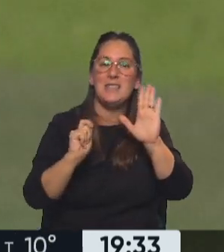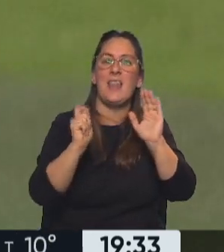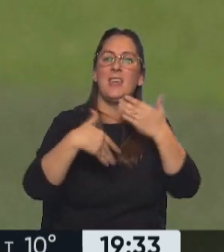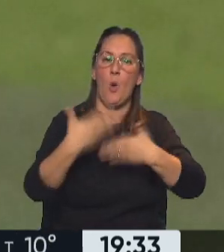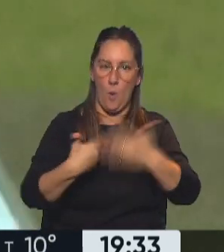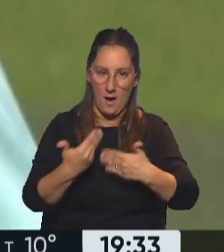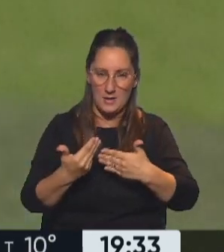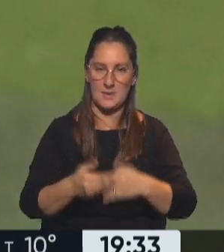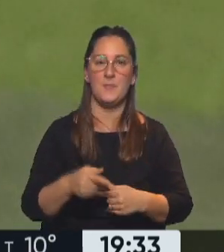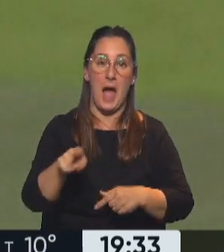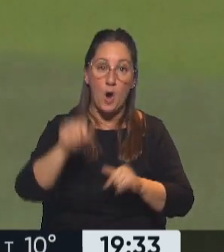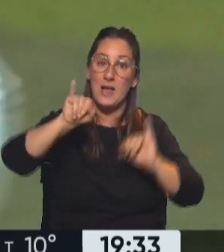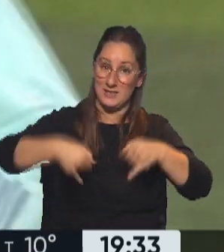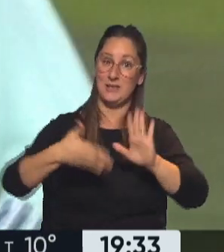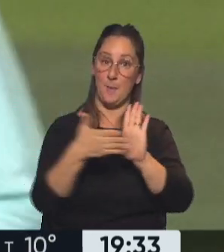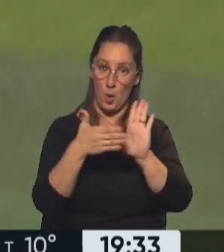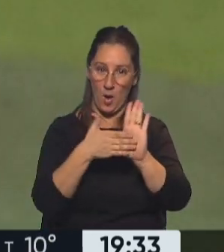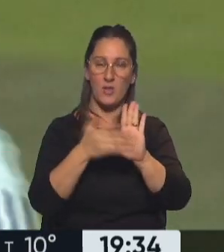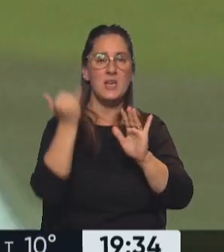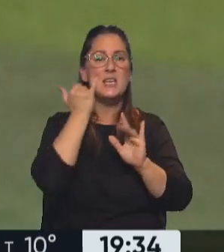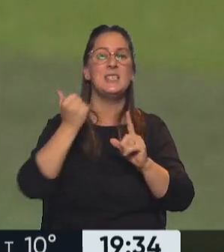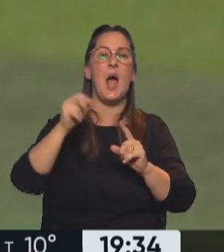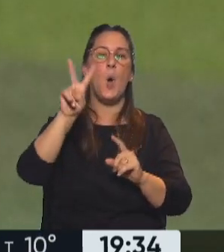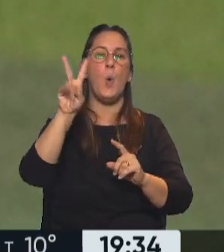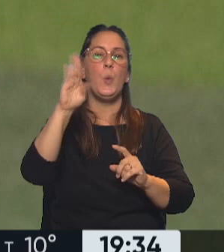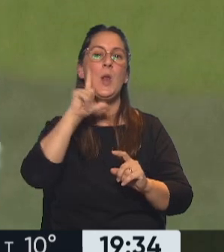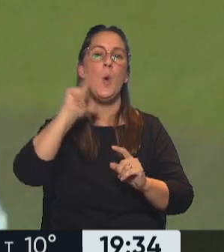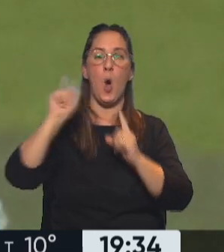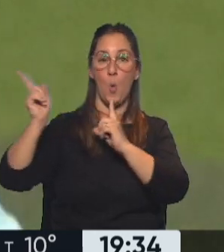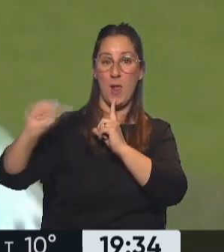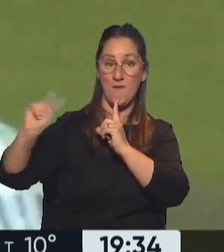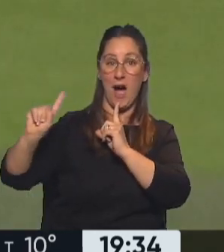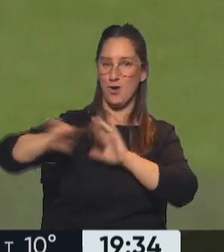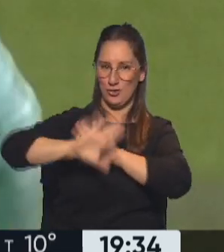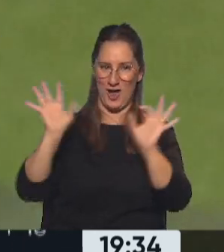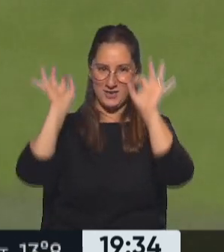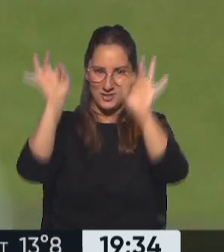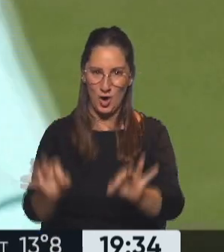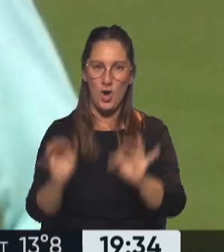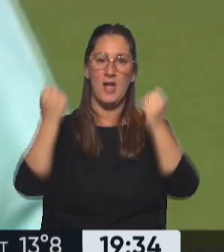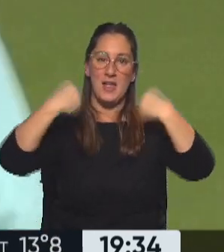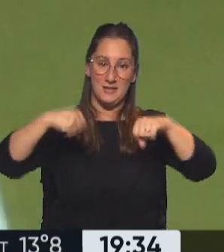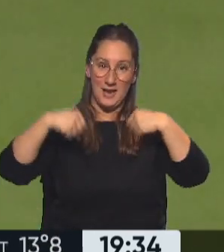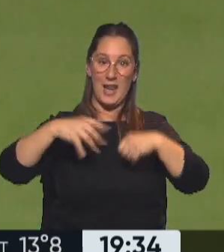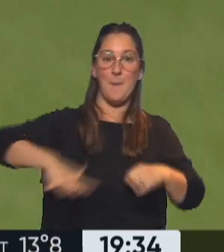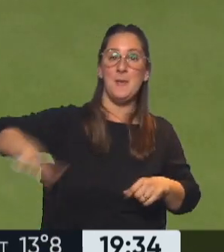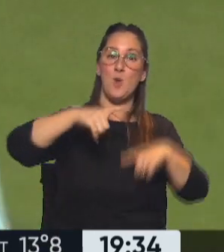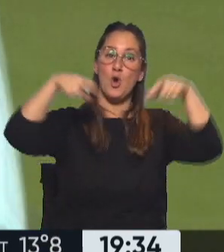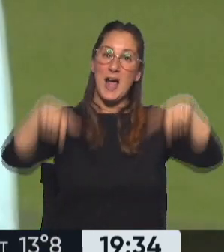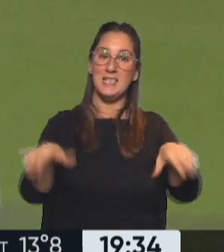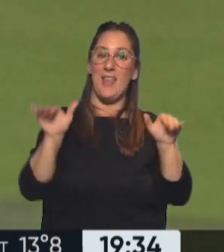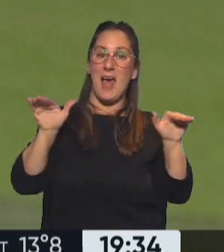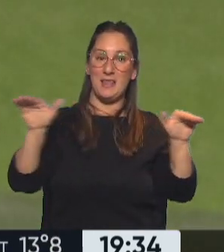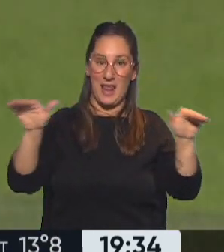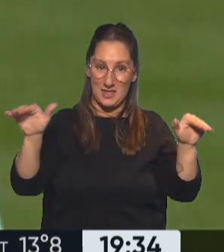ahora sí es hora de probar. Ya están en Bilbao los muchachos, mañana se entrenan en el Athletic, ahí en el estadio, y